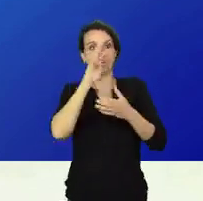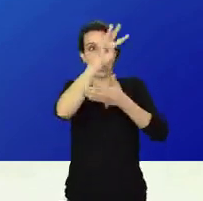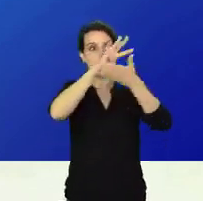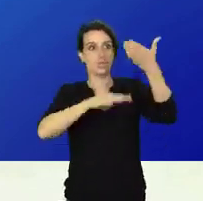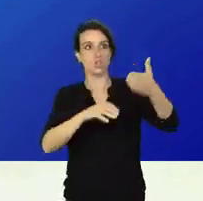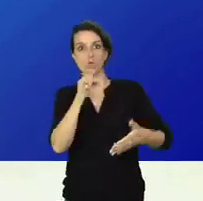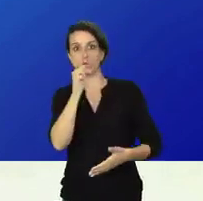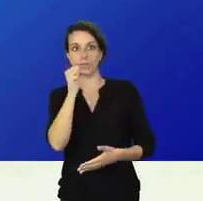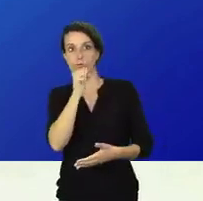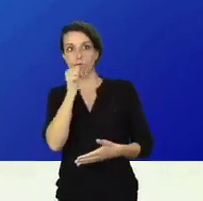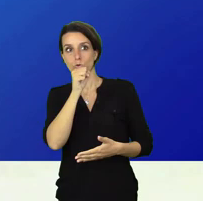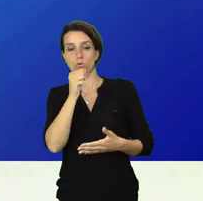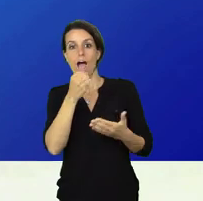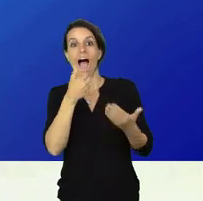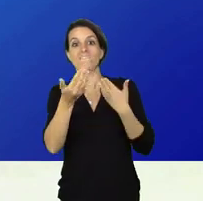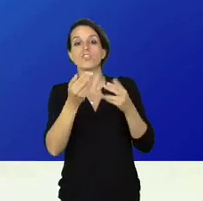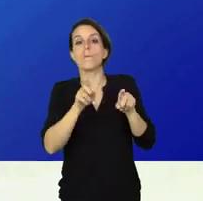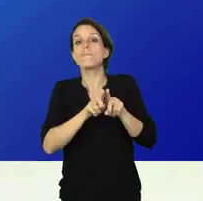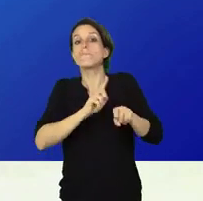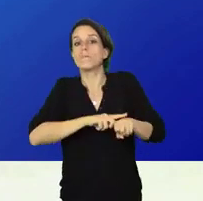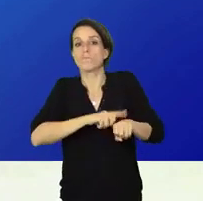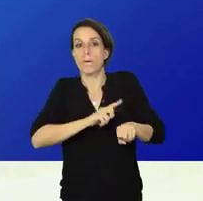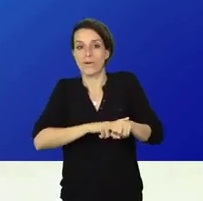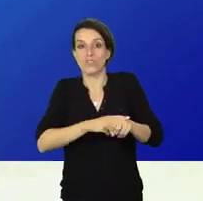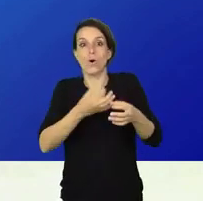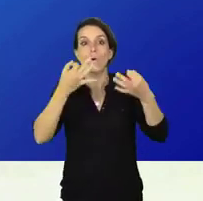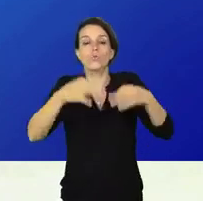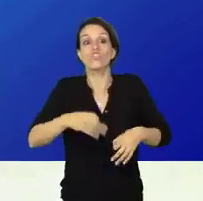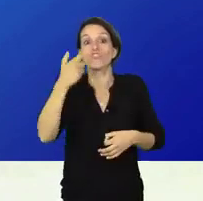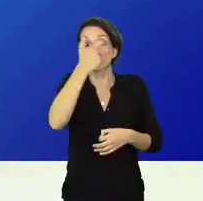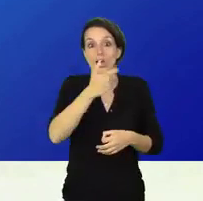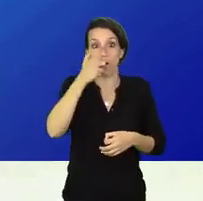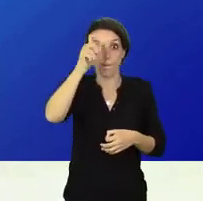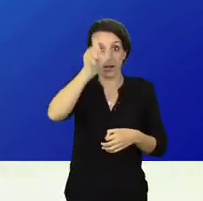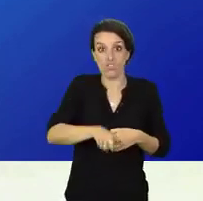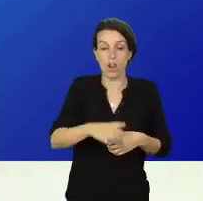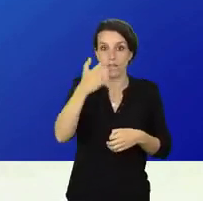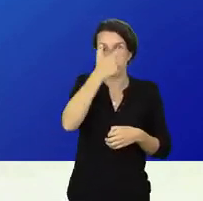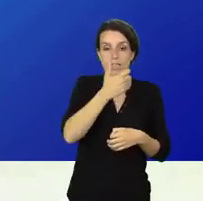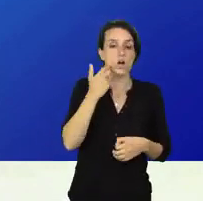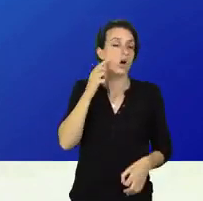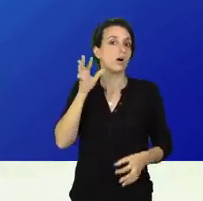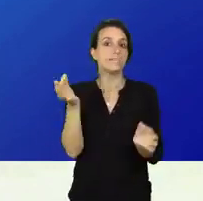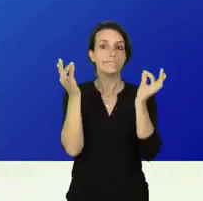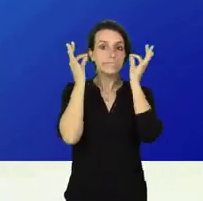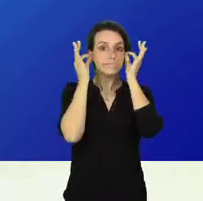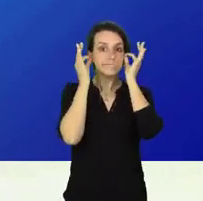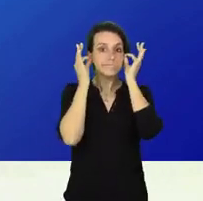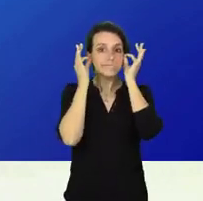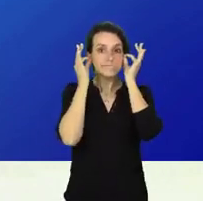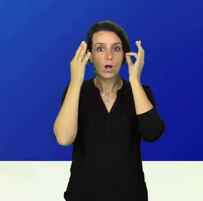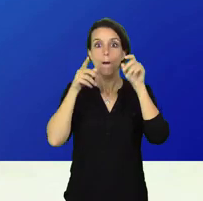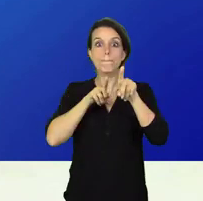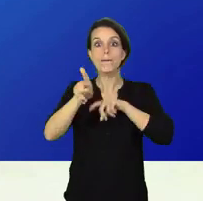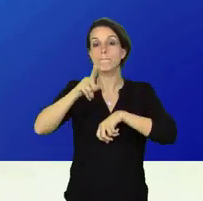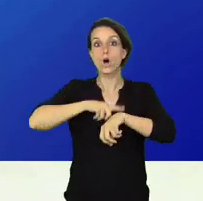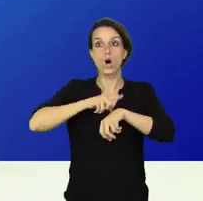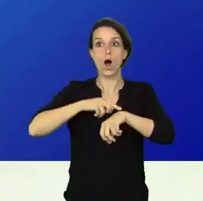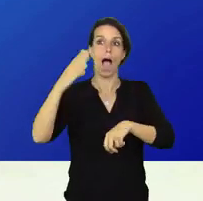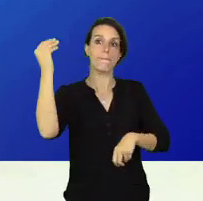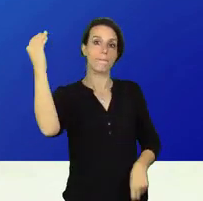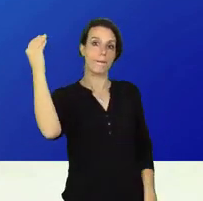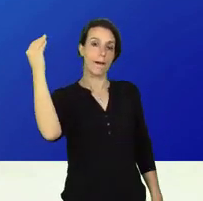la audiodescripción en el momento. Las personas ciegas en ese momento tenían un auricular y estaban escuchando la audiodescripción a través de un